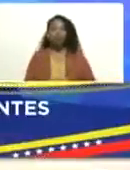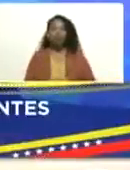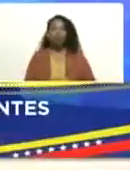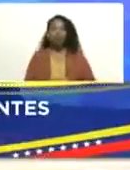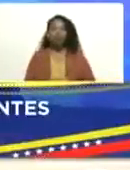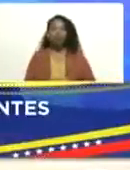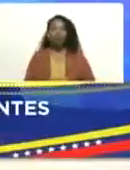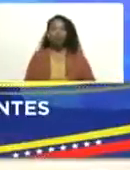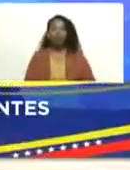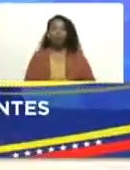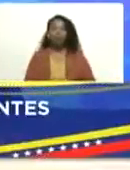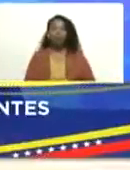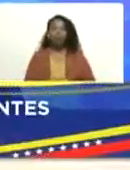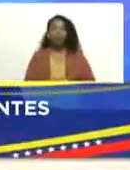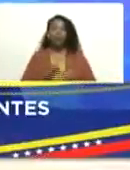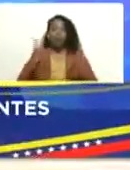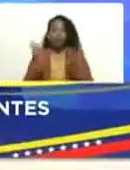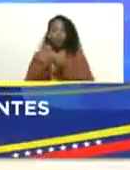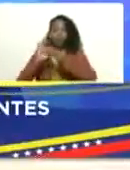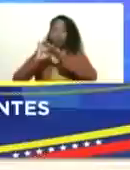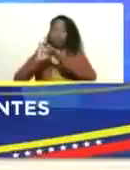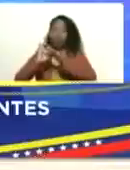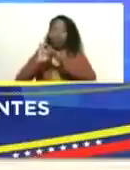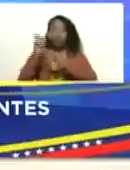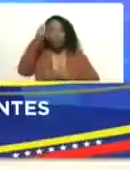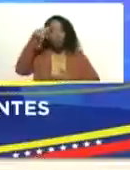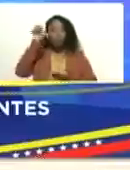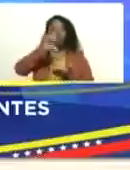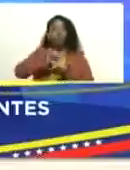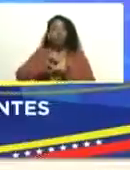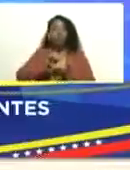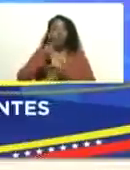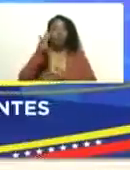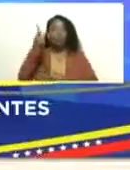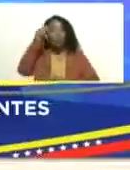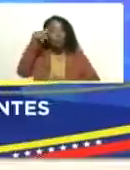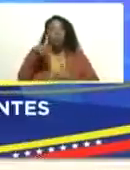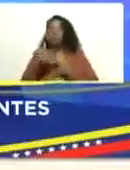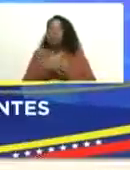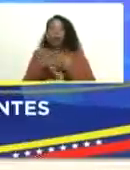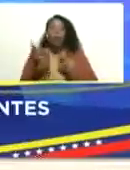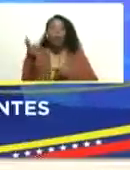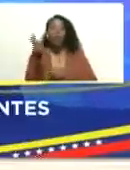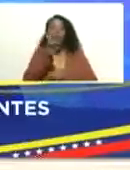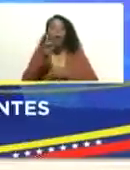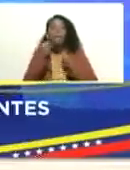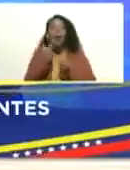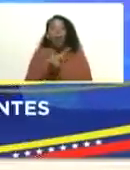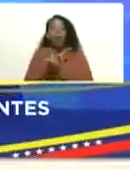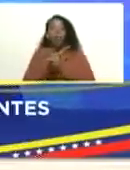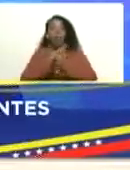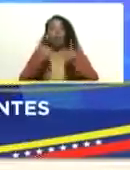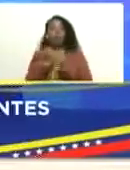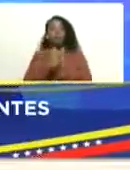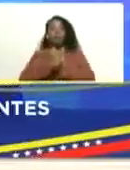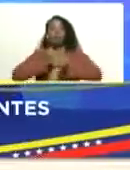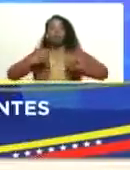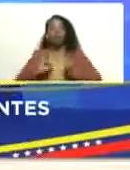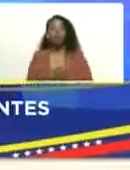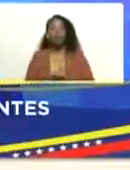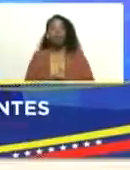está al lado del pueblo iraní, que los dos países son un pueblo que buscan la libertad, la independencia